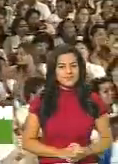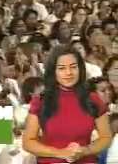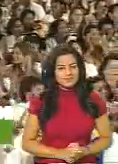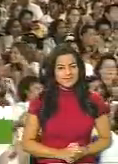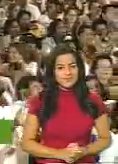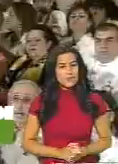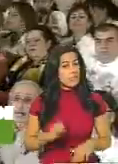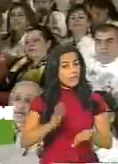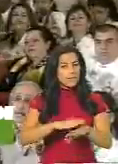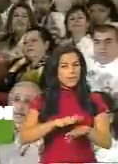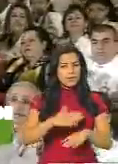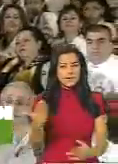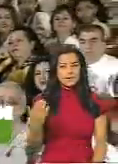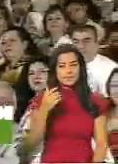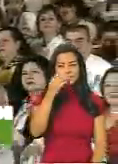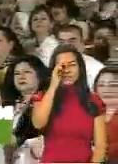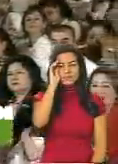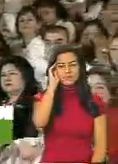Porque